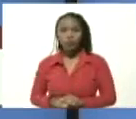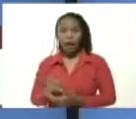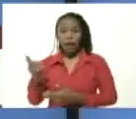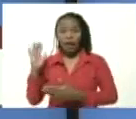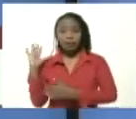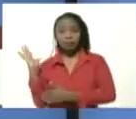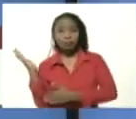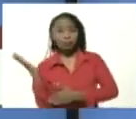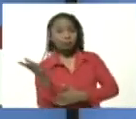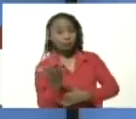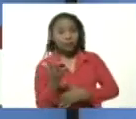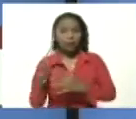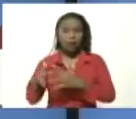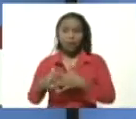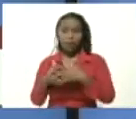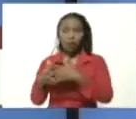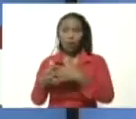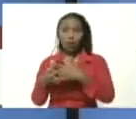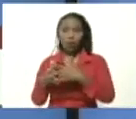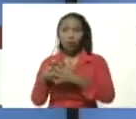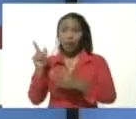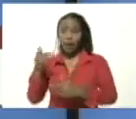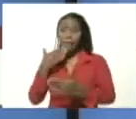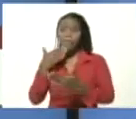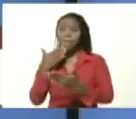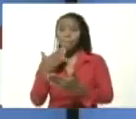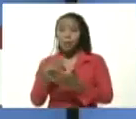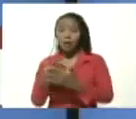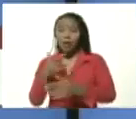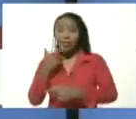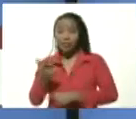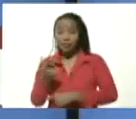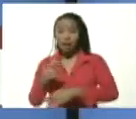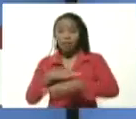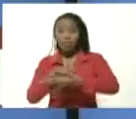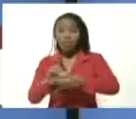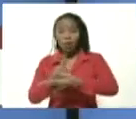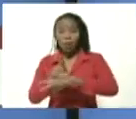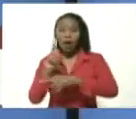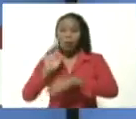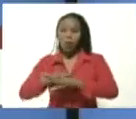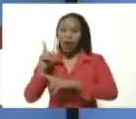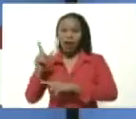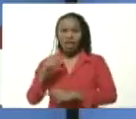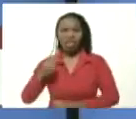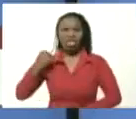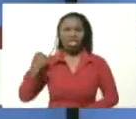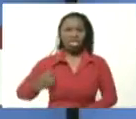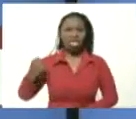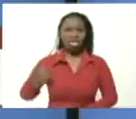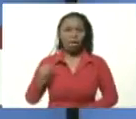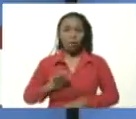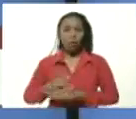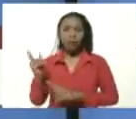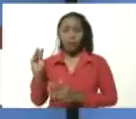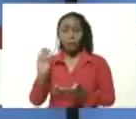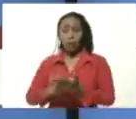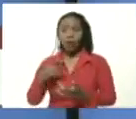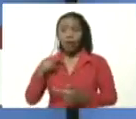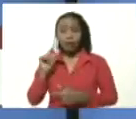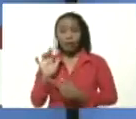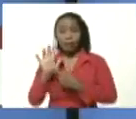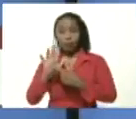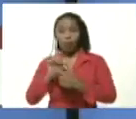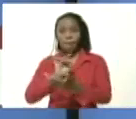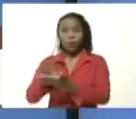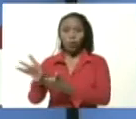de los gringos. Si él pide disculpas por lo que dijo, lo votan al otro día. Es muy arrogante. Se expone a que lo voten. Pero